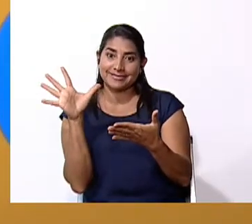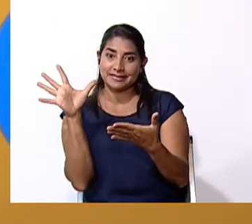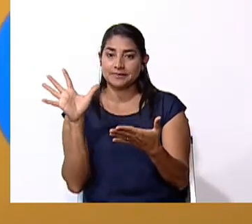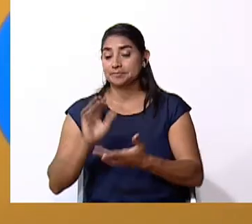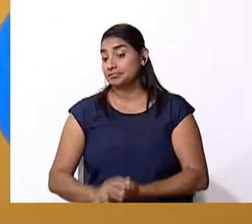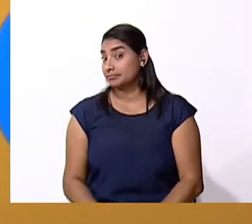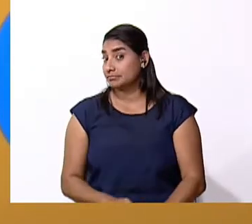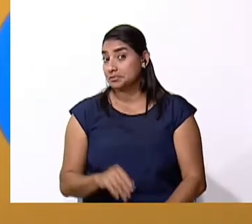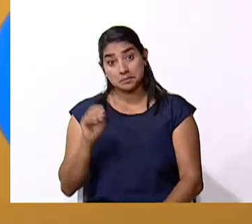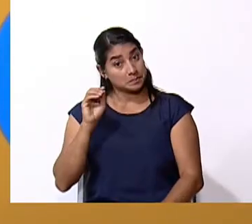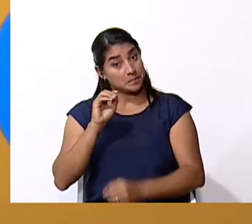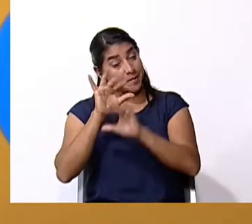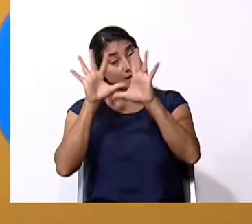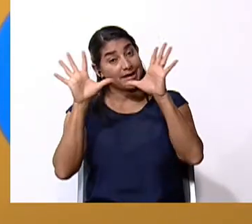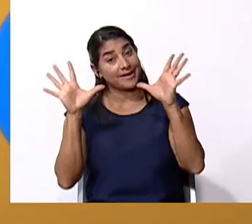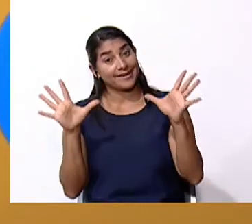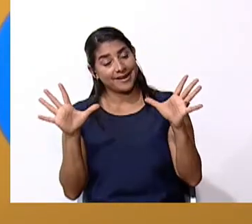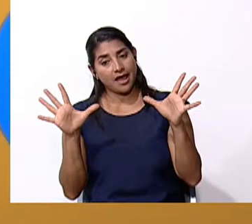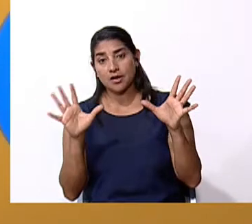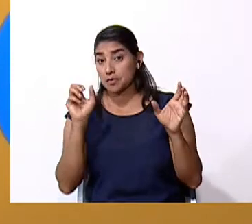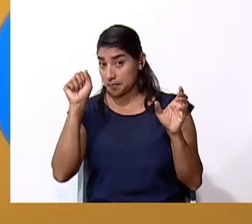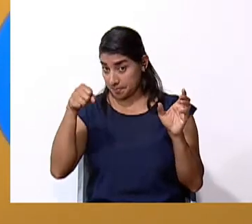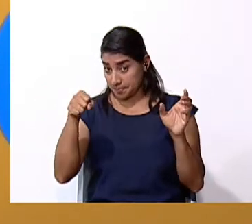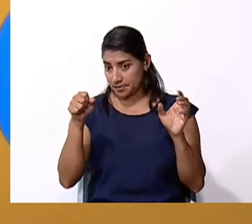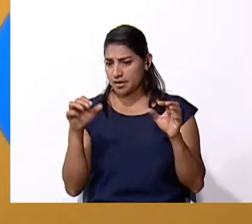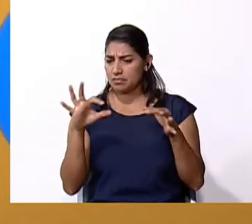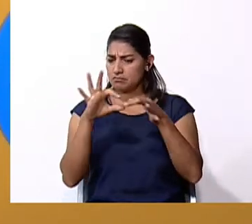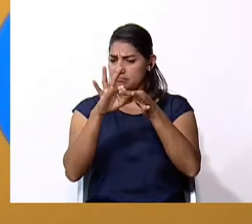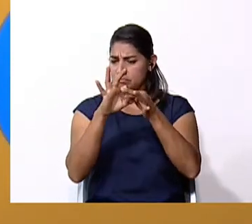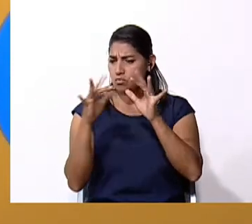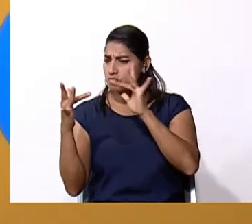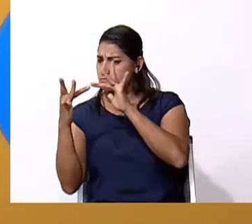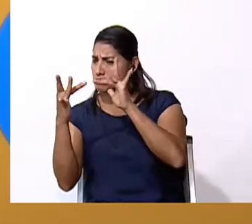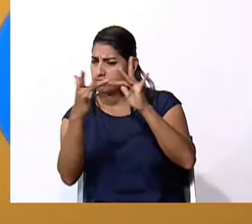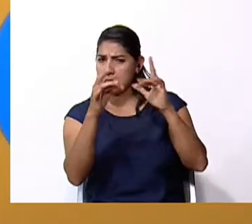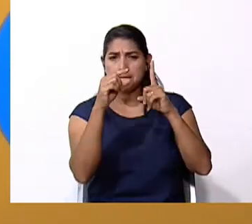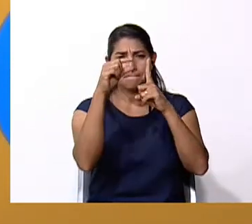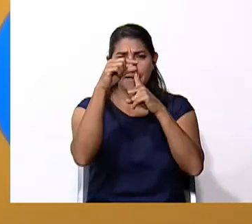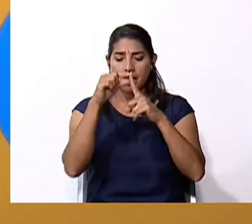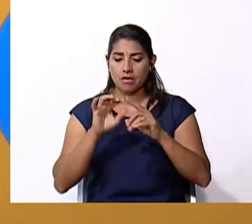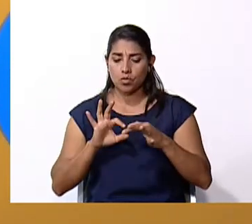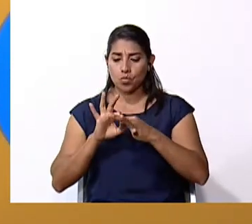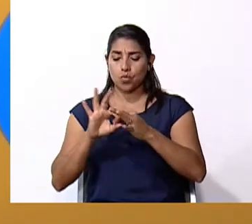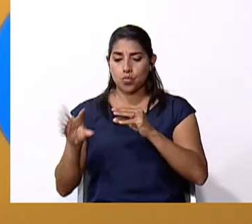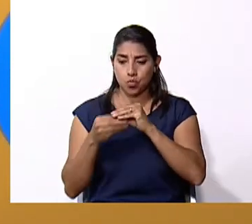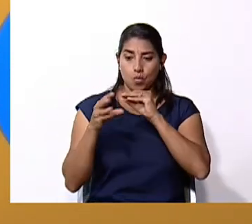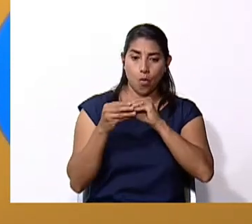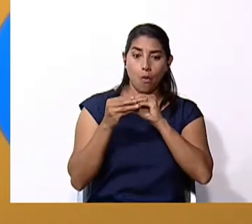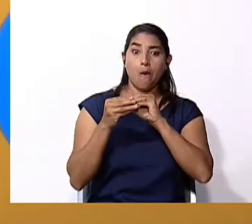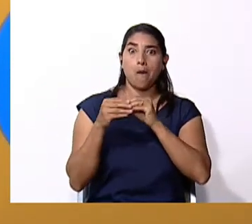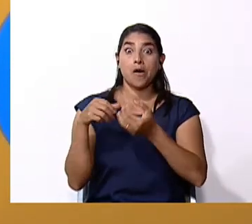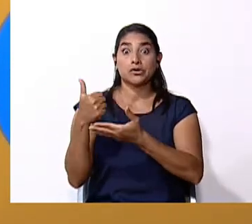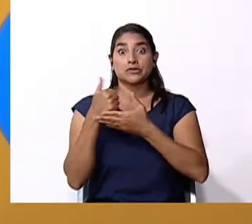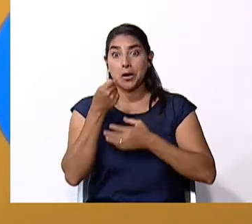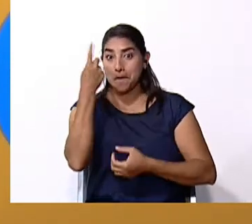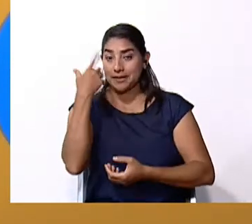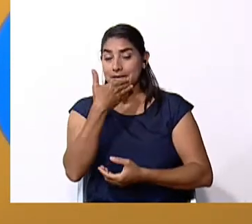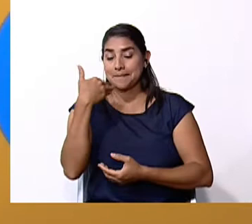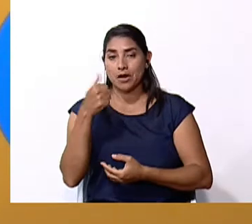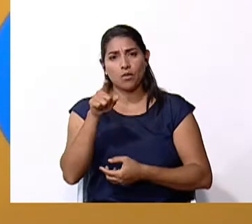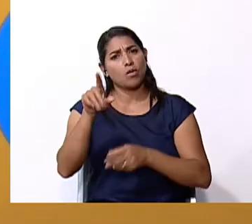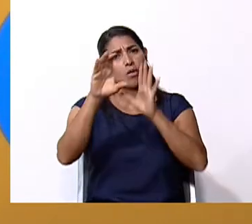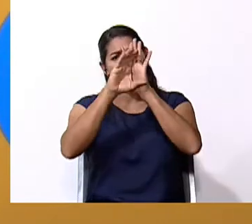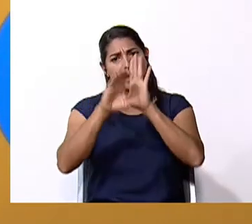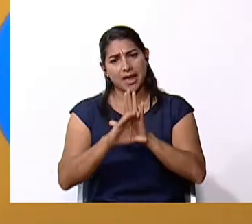¿Les quedaron claros? Sí, esos enlaces o palabras conectores. Bueno, otros ejemplos de este tipo de